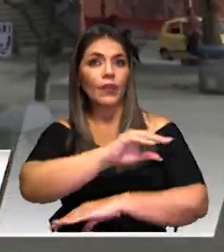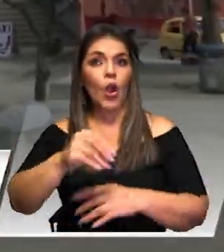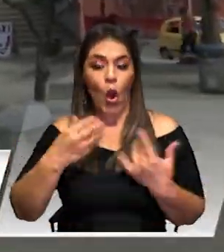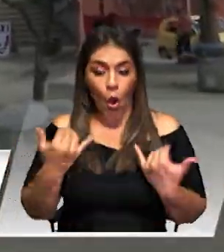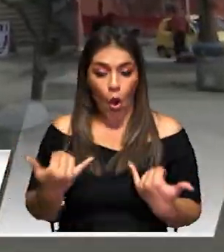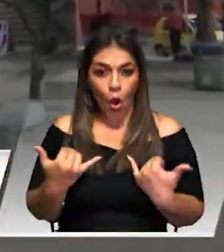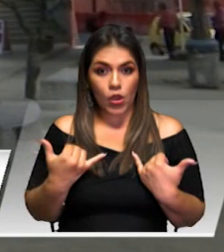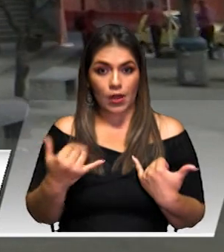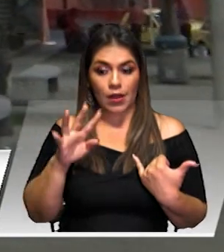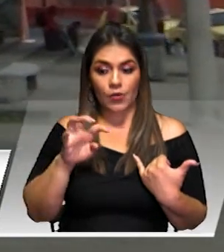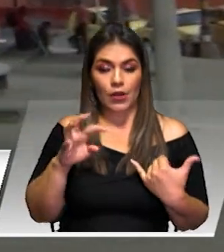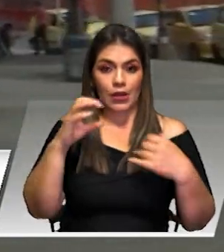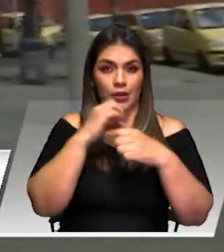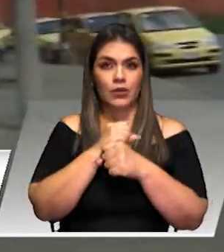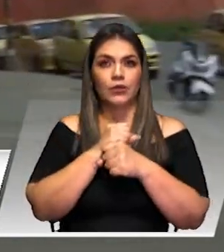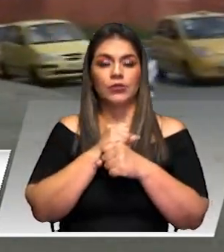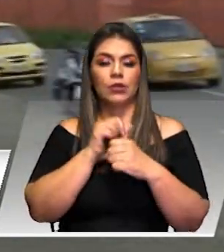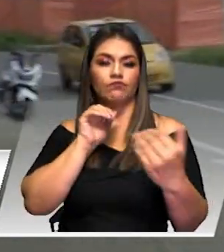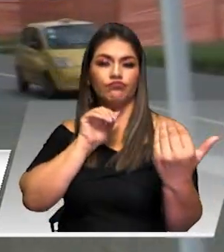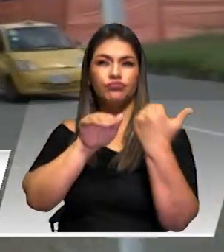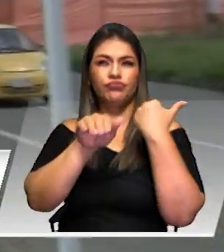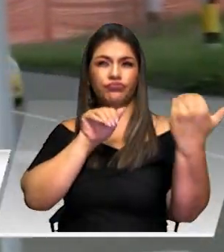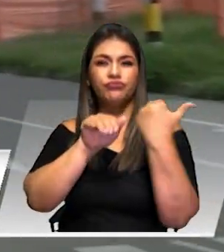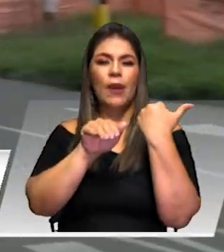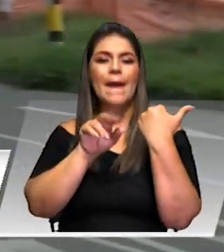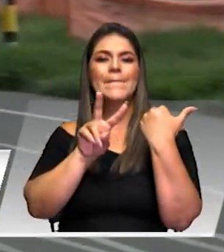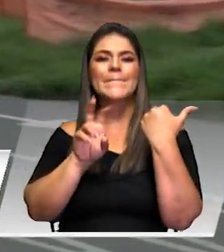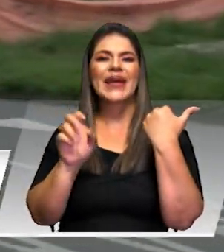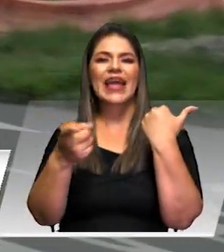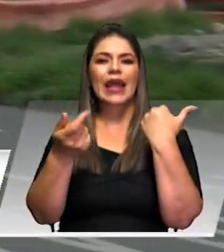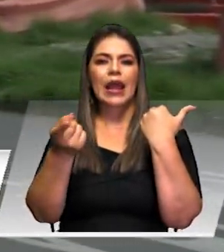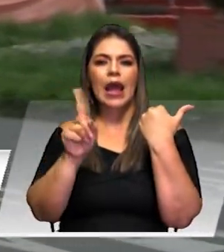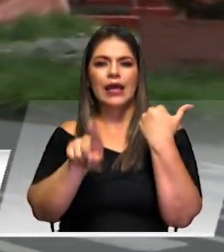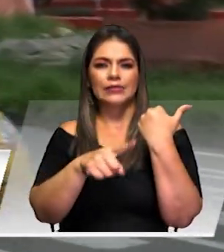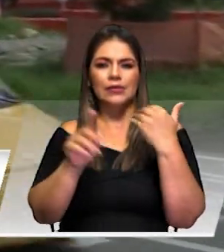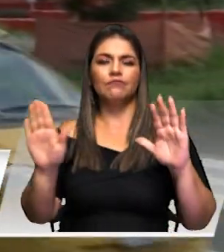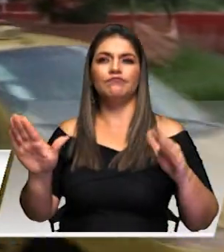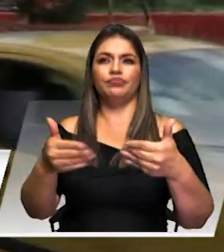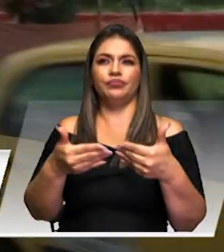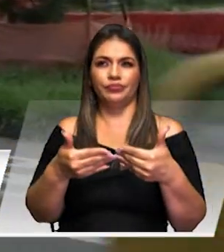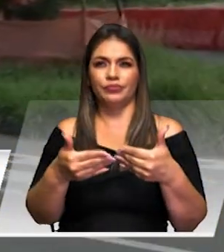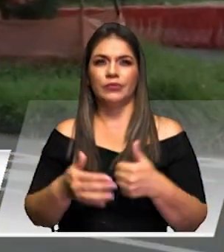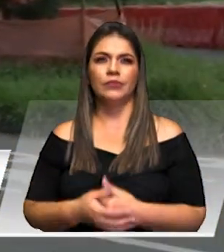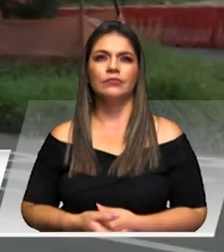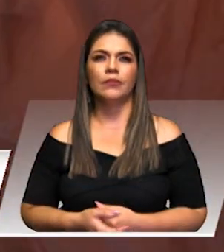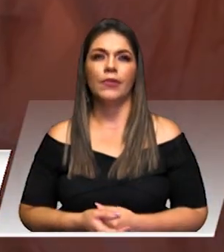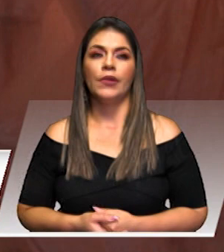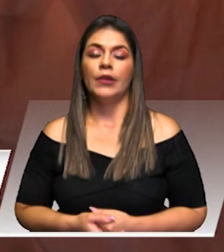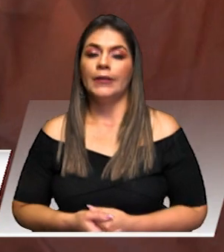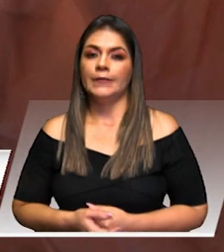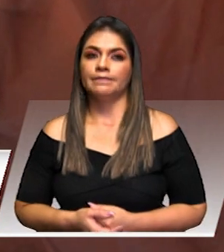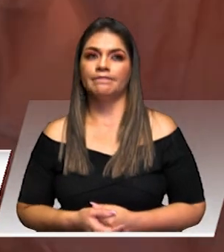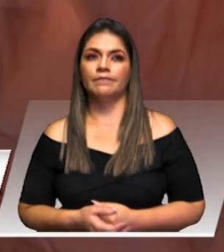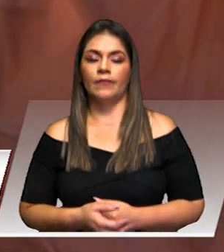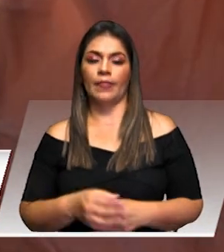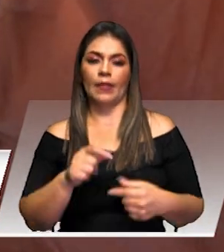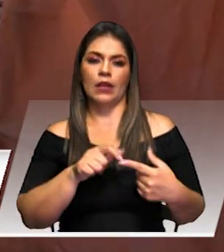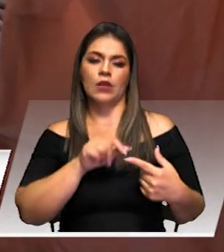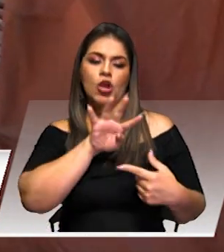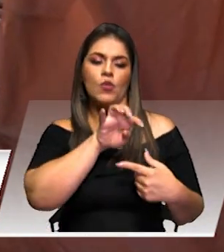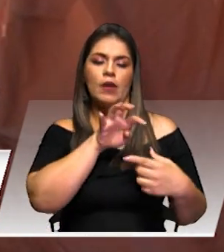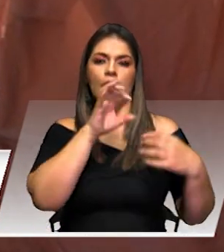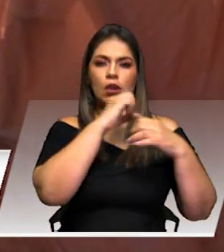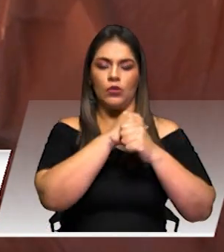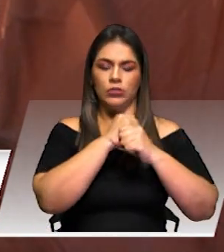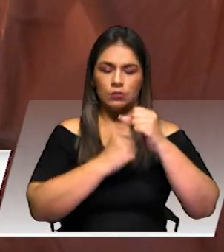9:00 cerrará la avenida Las Vegas. El cierre durará 6 jornadas, con horarios que irán desde las 9